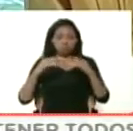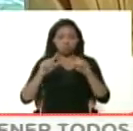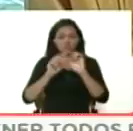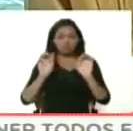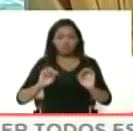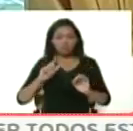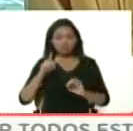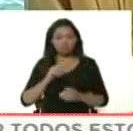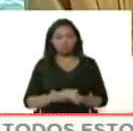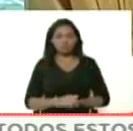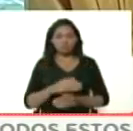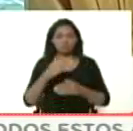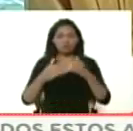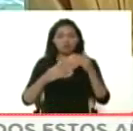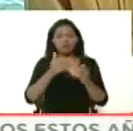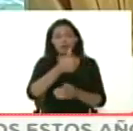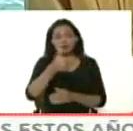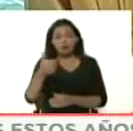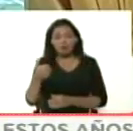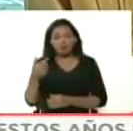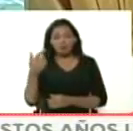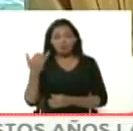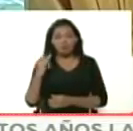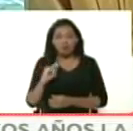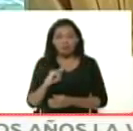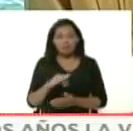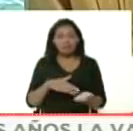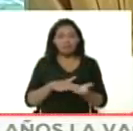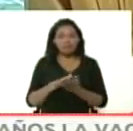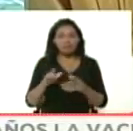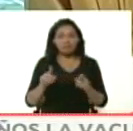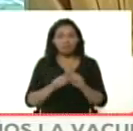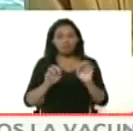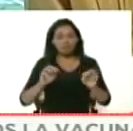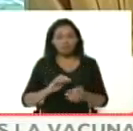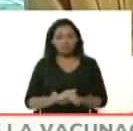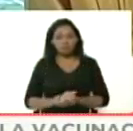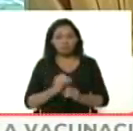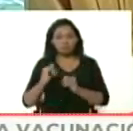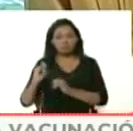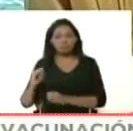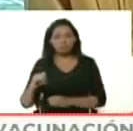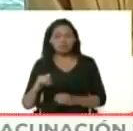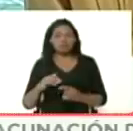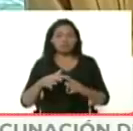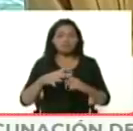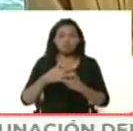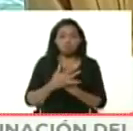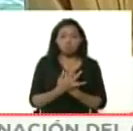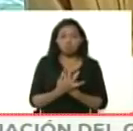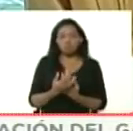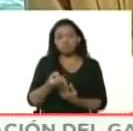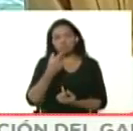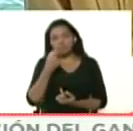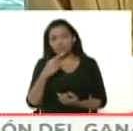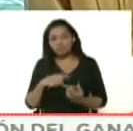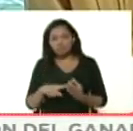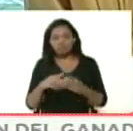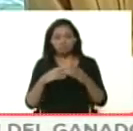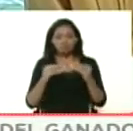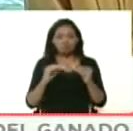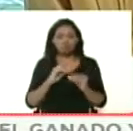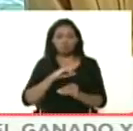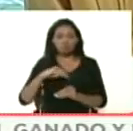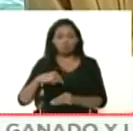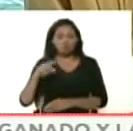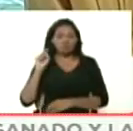y que cada uno de ustedes tenga la garantía ya en una nueva situación de los insumos, de las medicinas y de todo lo que